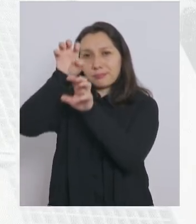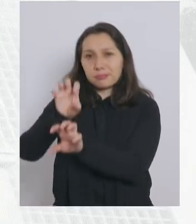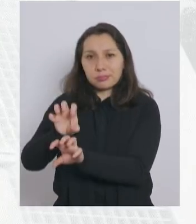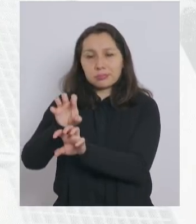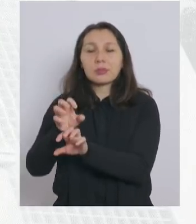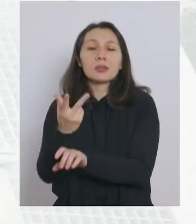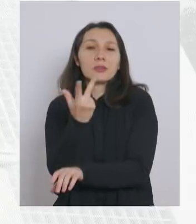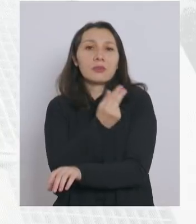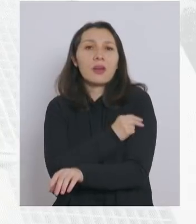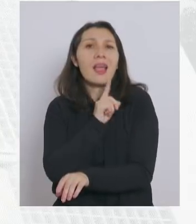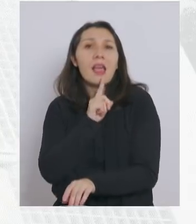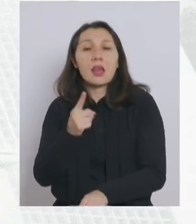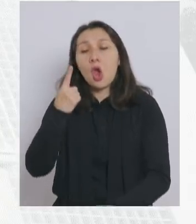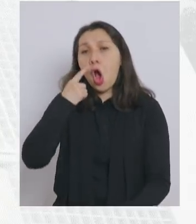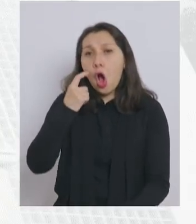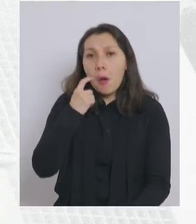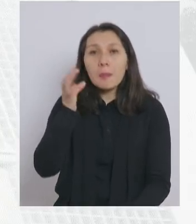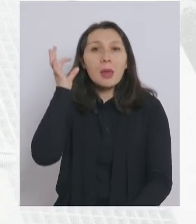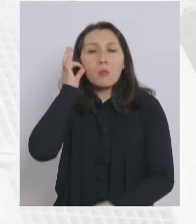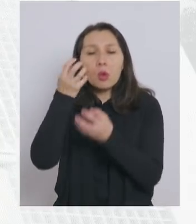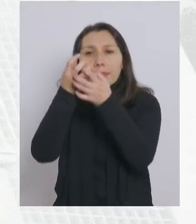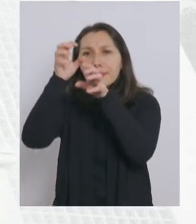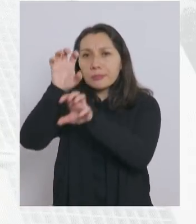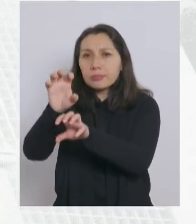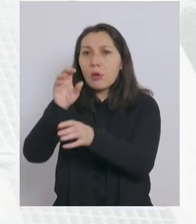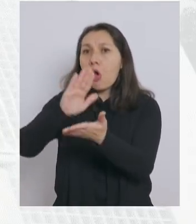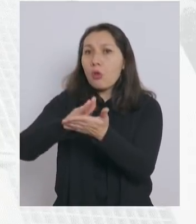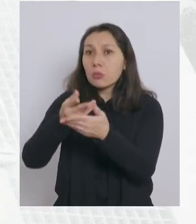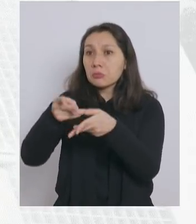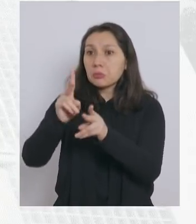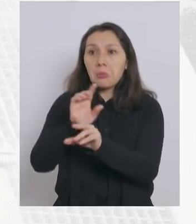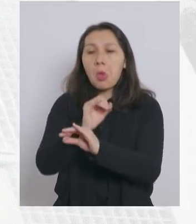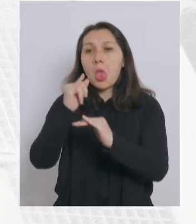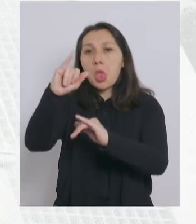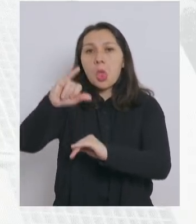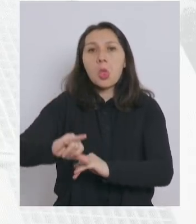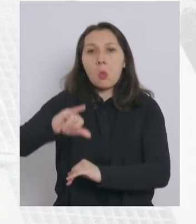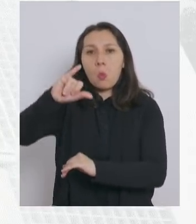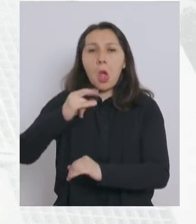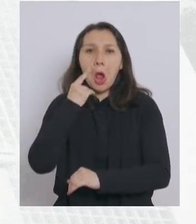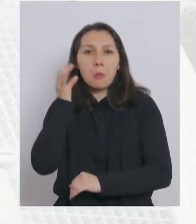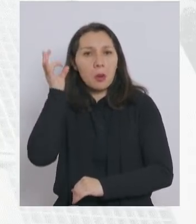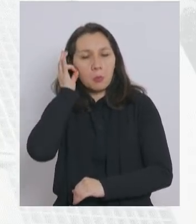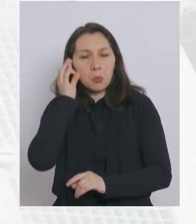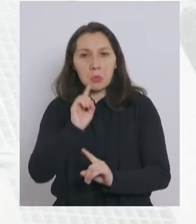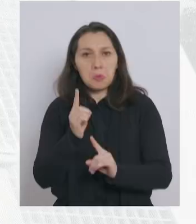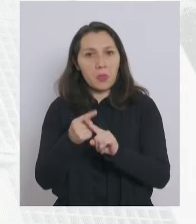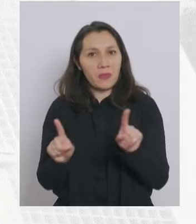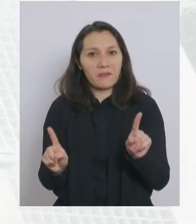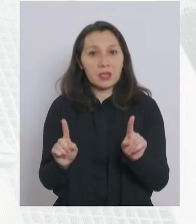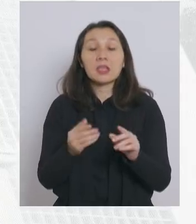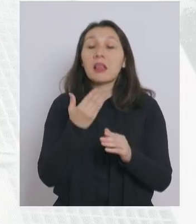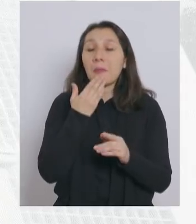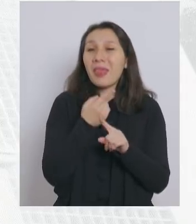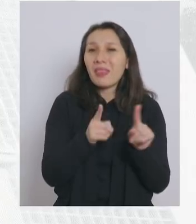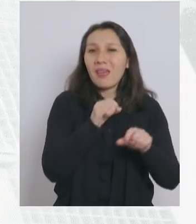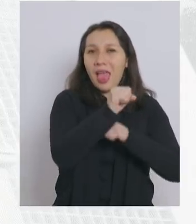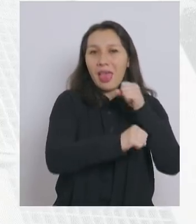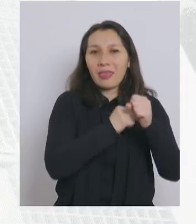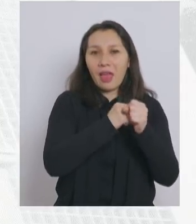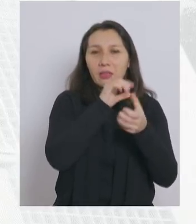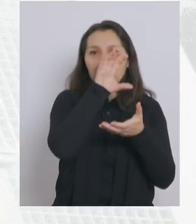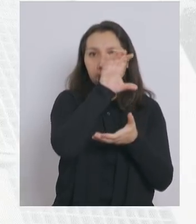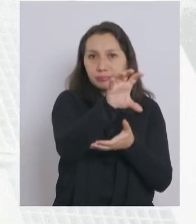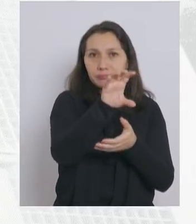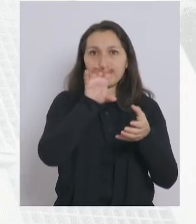aplicó tanto a hombres como mujeres y la eficacia no varió en mayor medida. También se aplicó a diferentes grupos de edad, lo cual